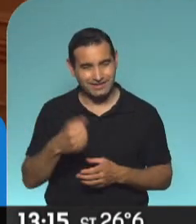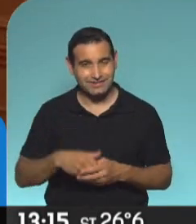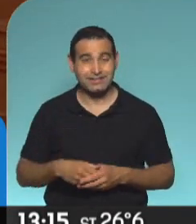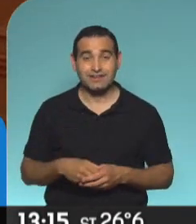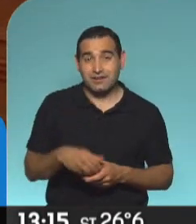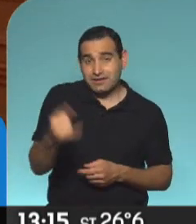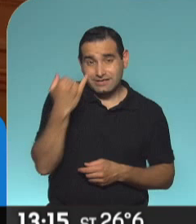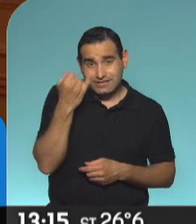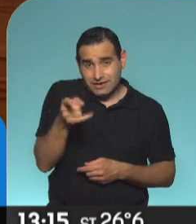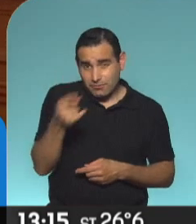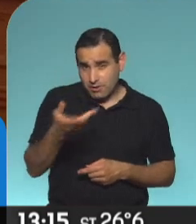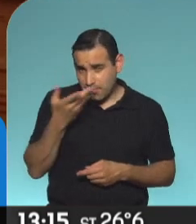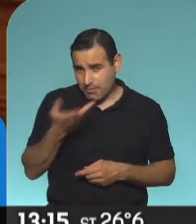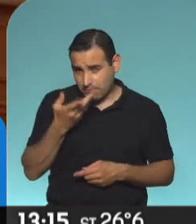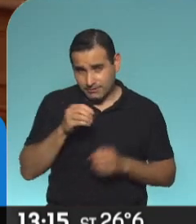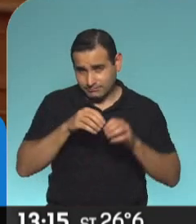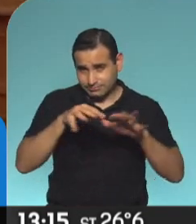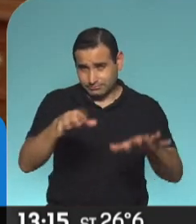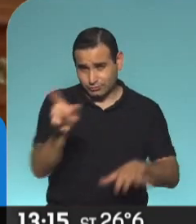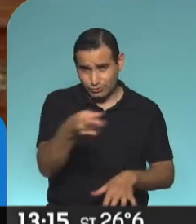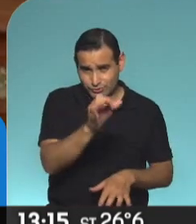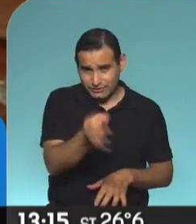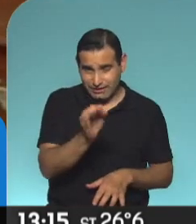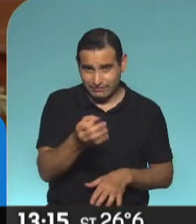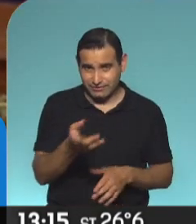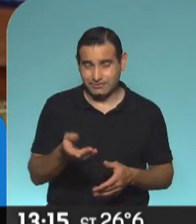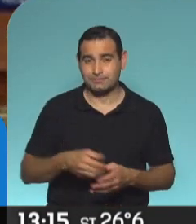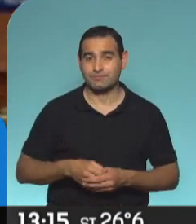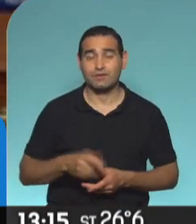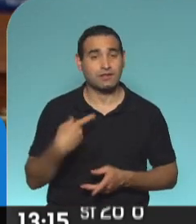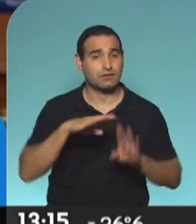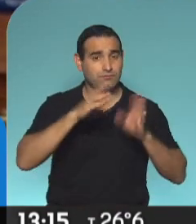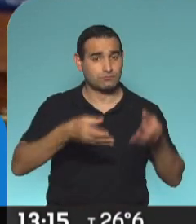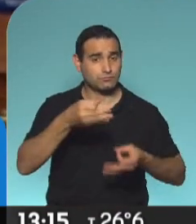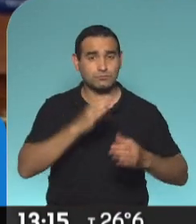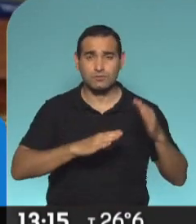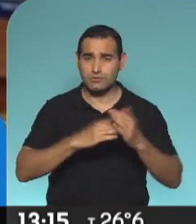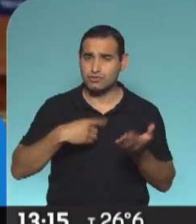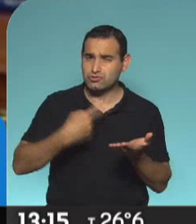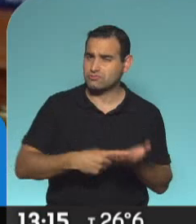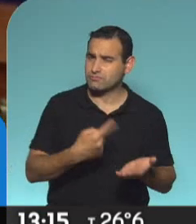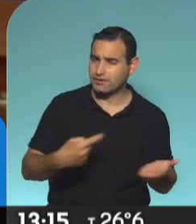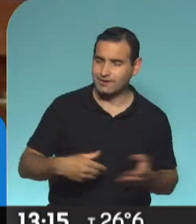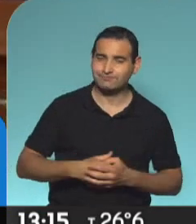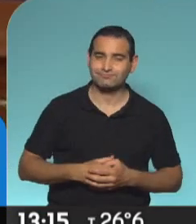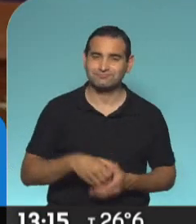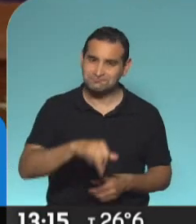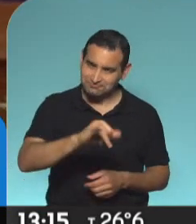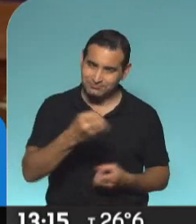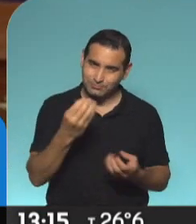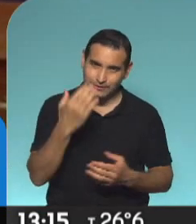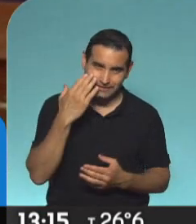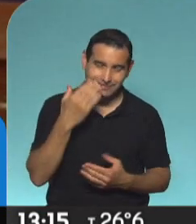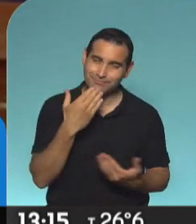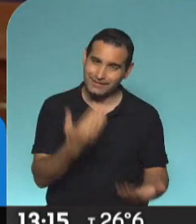tomado estado público sus declaraciones en relación a lo ocurrido en la jornada de ayer, ¿no? Este fallo de la Corte, si podemos reiterar algunas de esas. Sí, cómo no, buenas